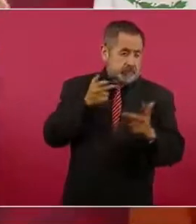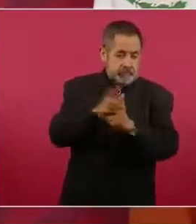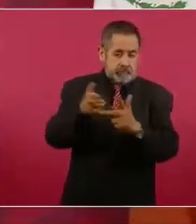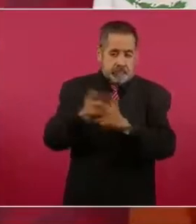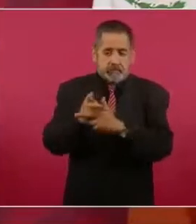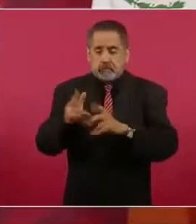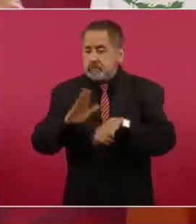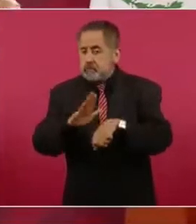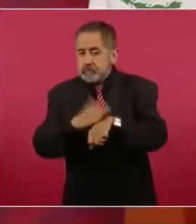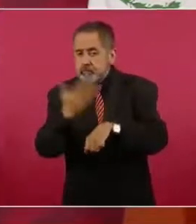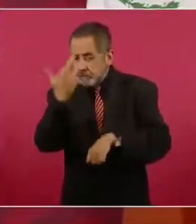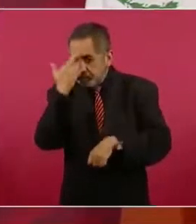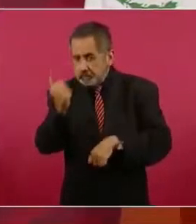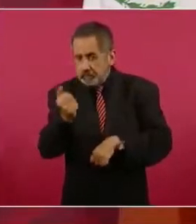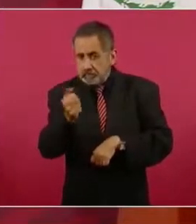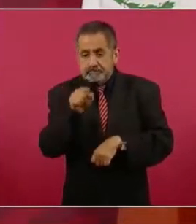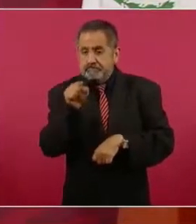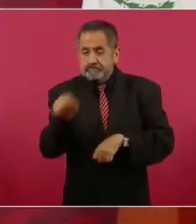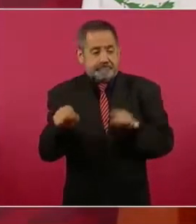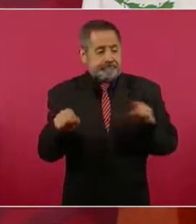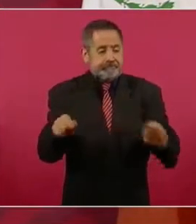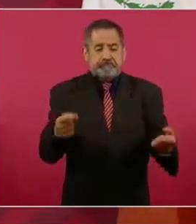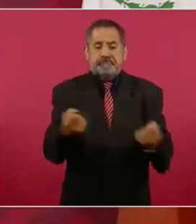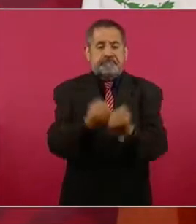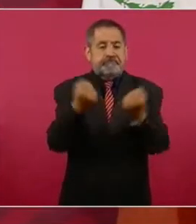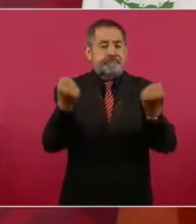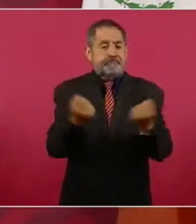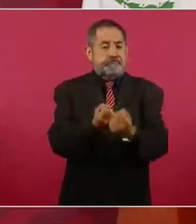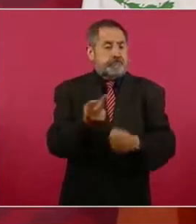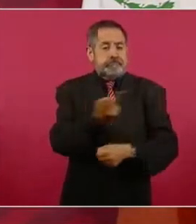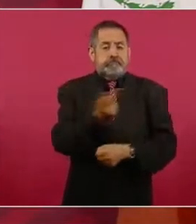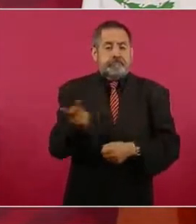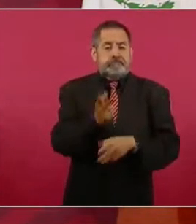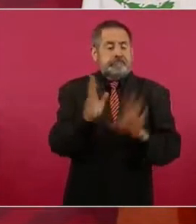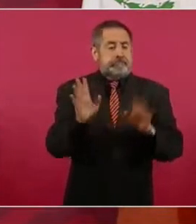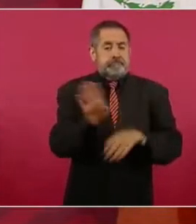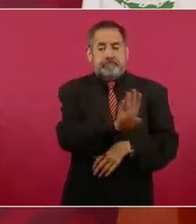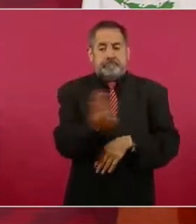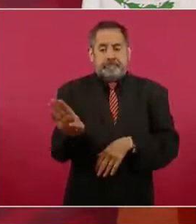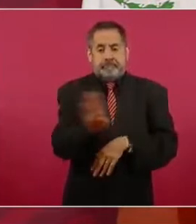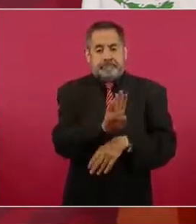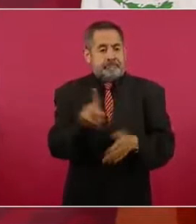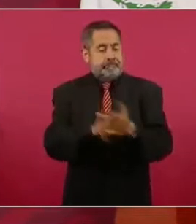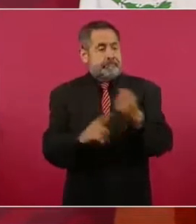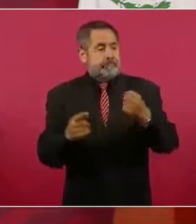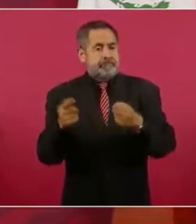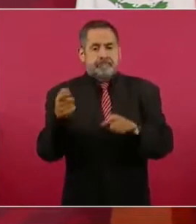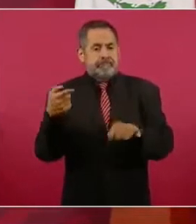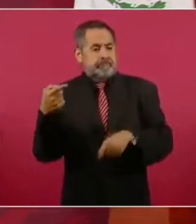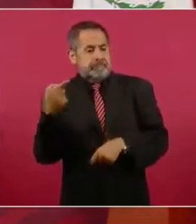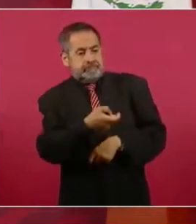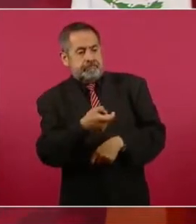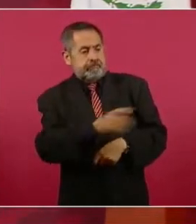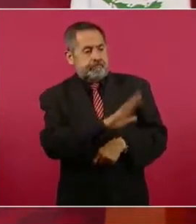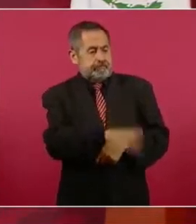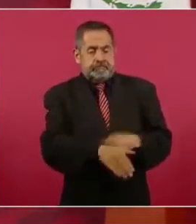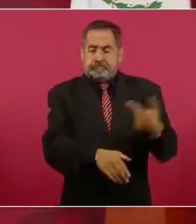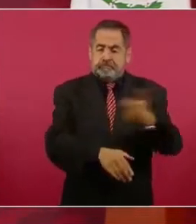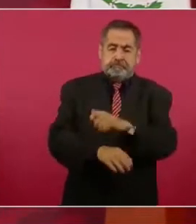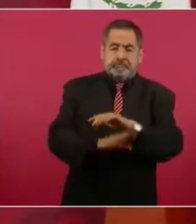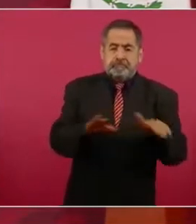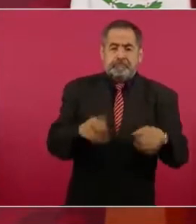tienen que ver con enfrentamientos entre grupos de las bandas.